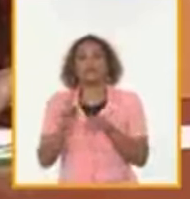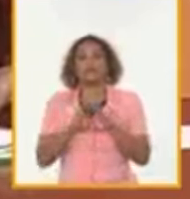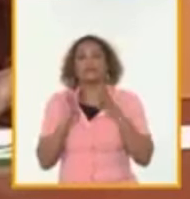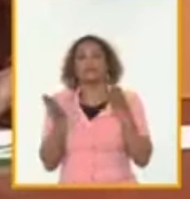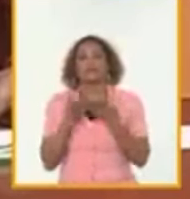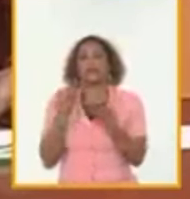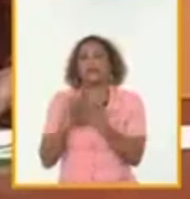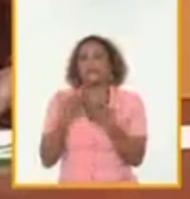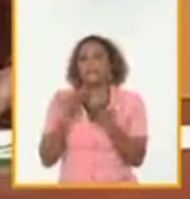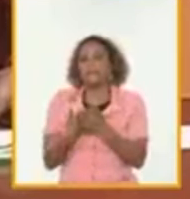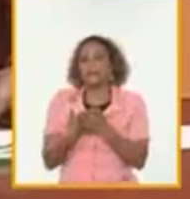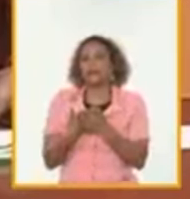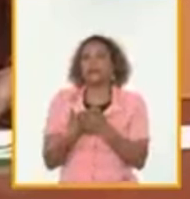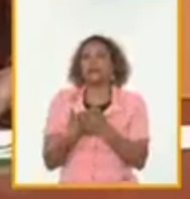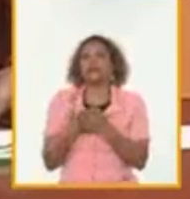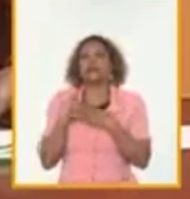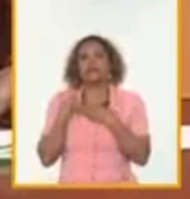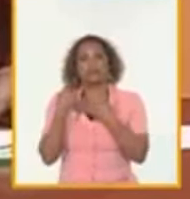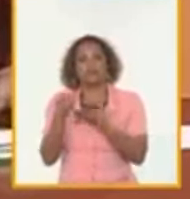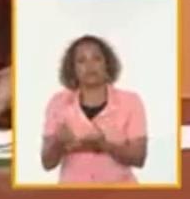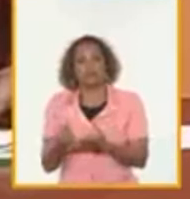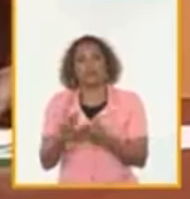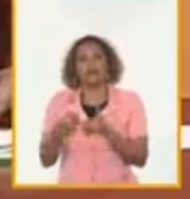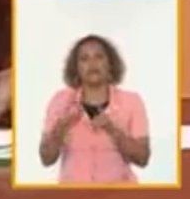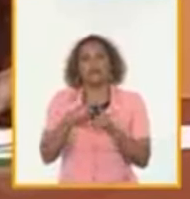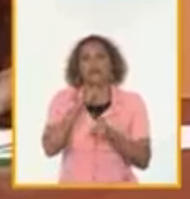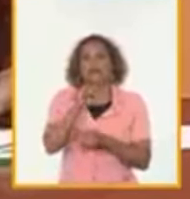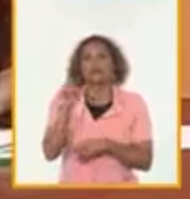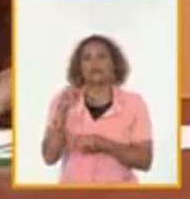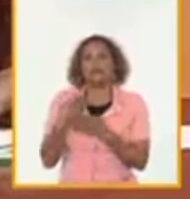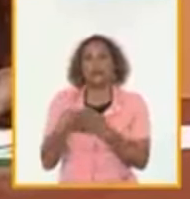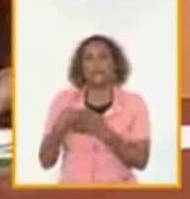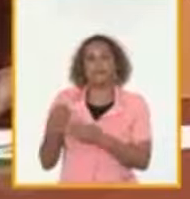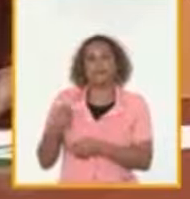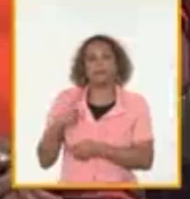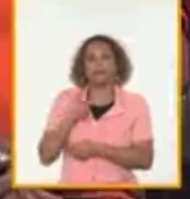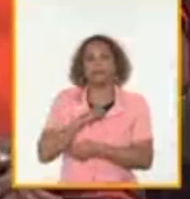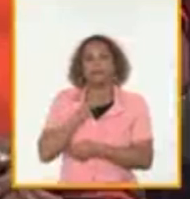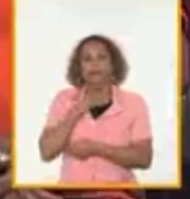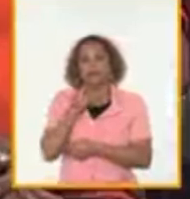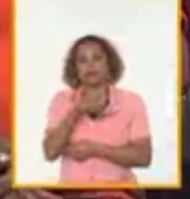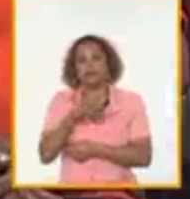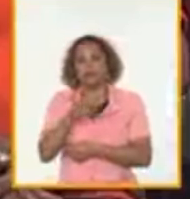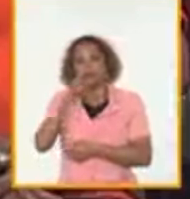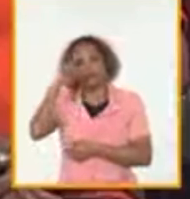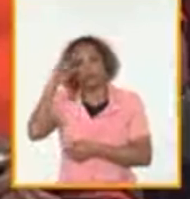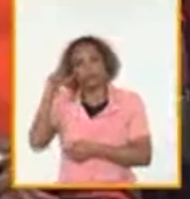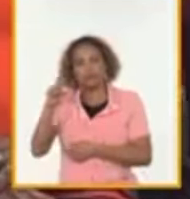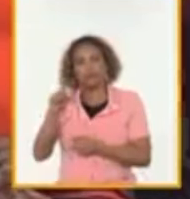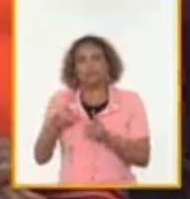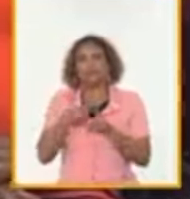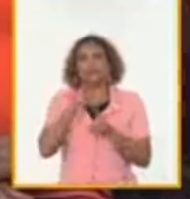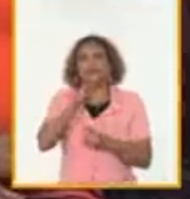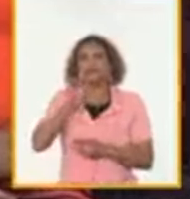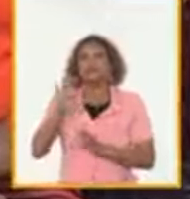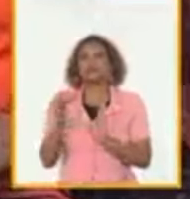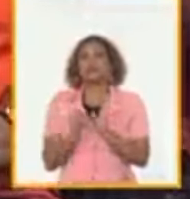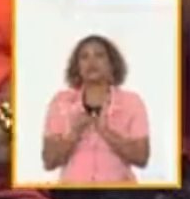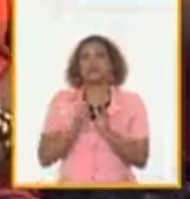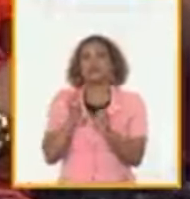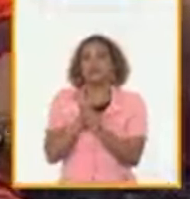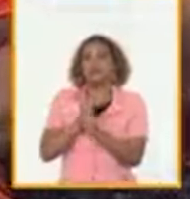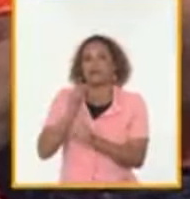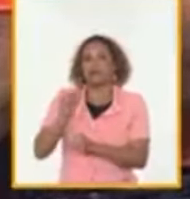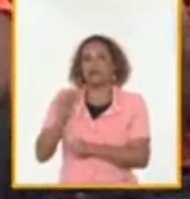empresas unidades presupuestadas las más de 200 mipim que tiene hoy la el municipio de Santa Clara los más de 25000 trabajadores por cuenta propia